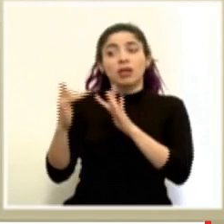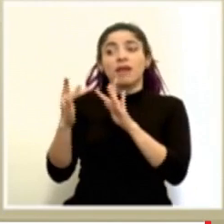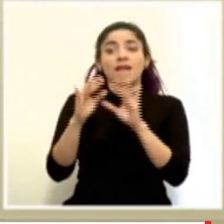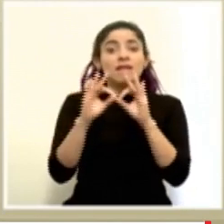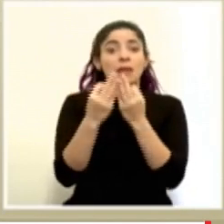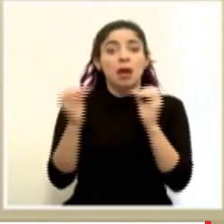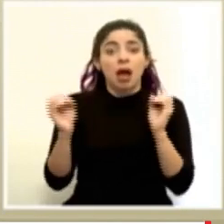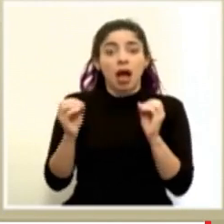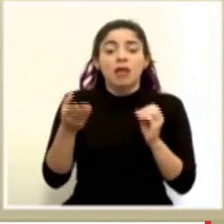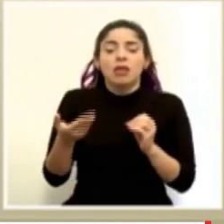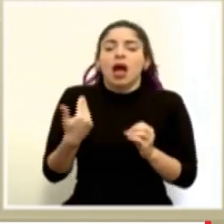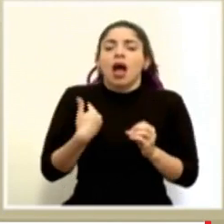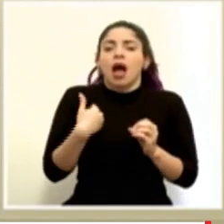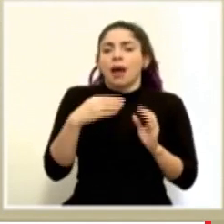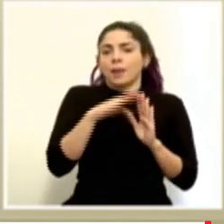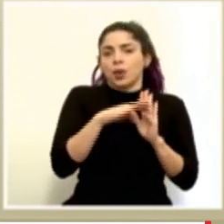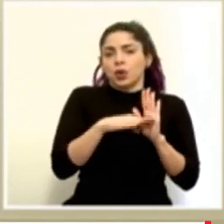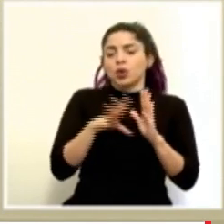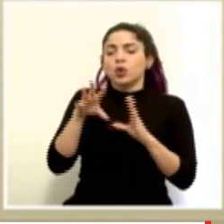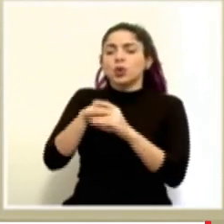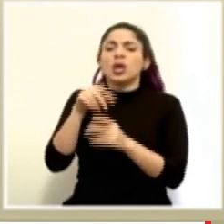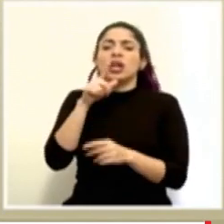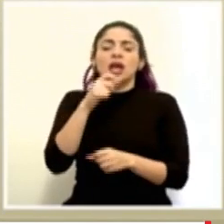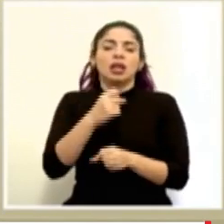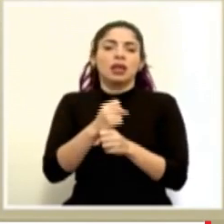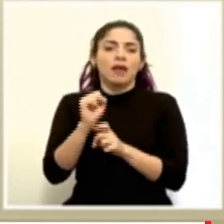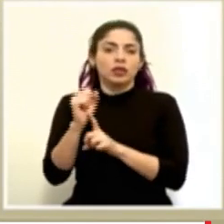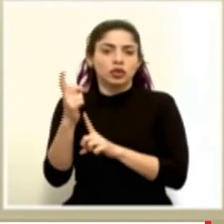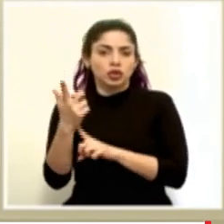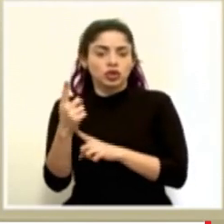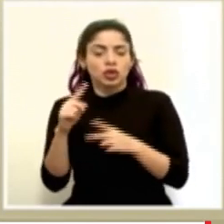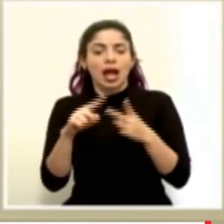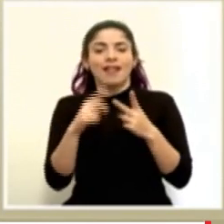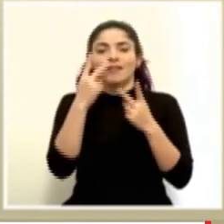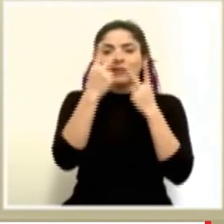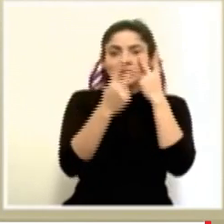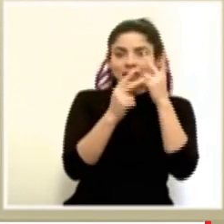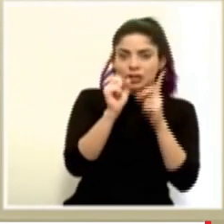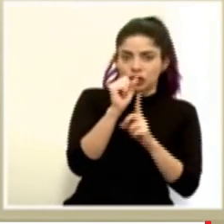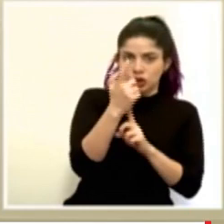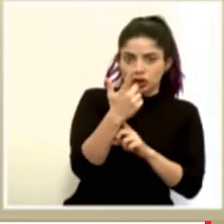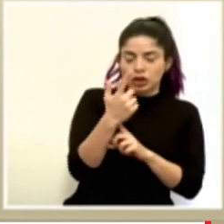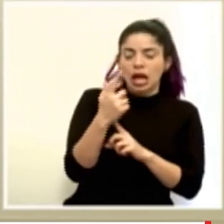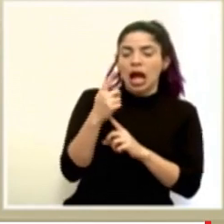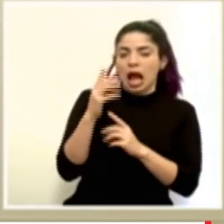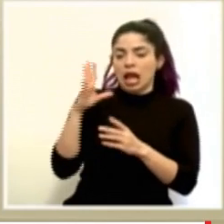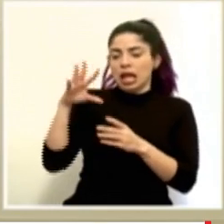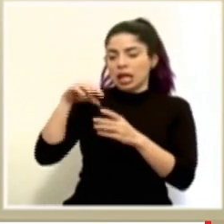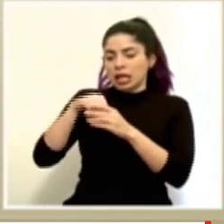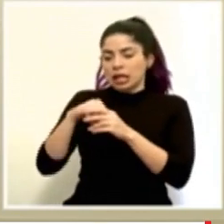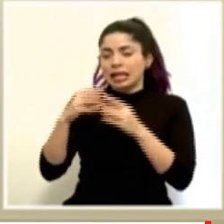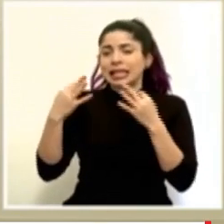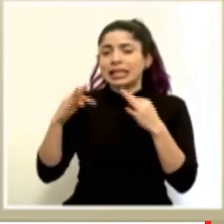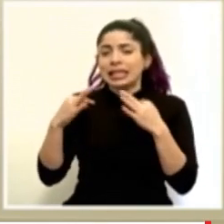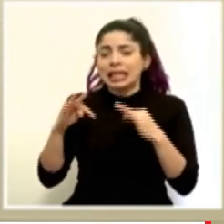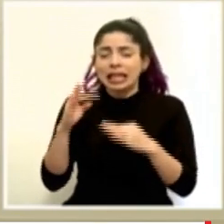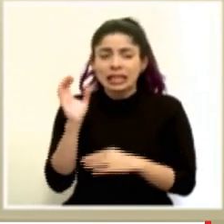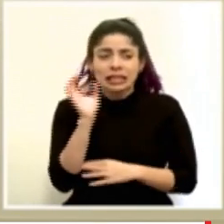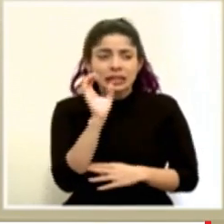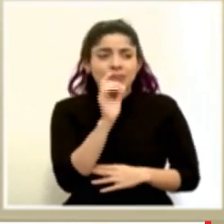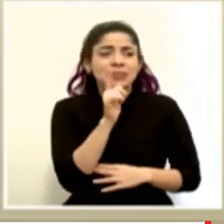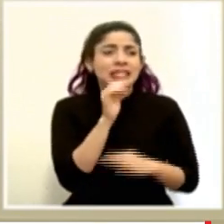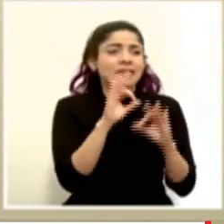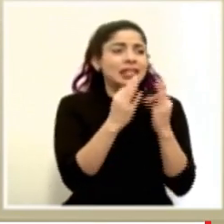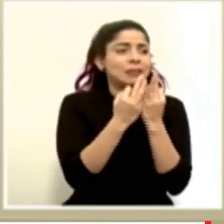aborda, ya hay un protocolo en donde entra trabajo social o la parte de visita social, se hace toda la parte de tratar de hacer el